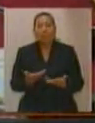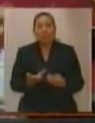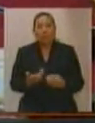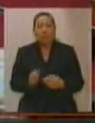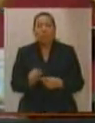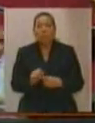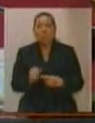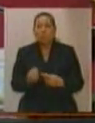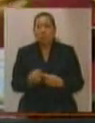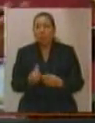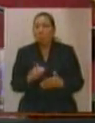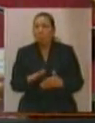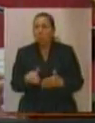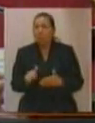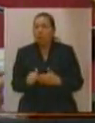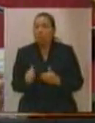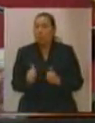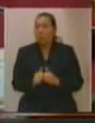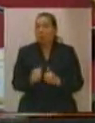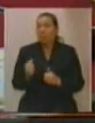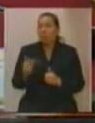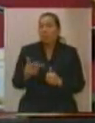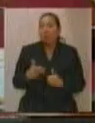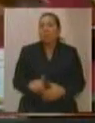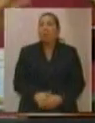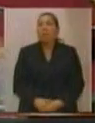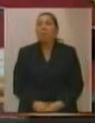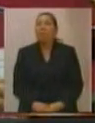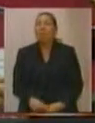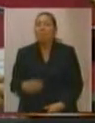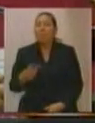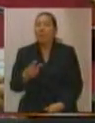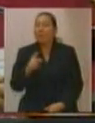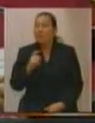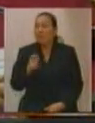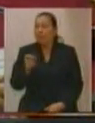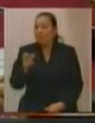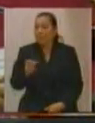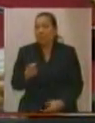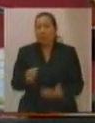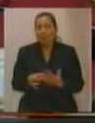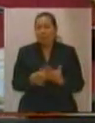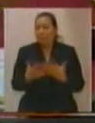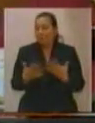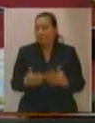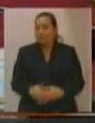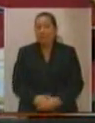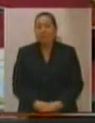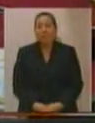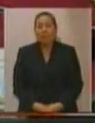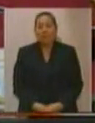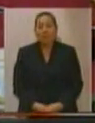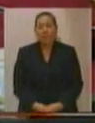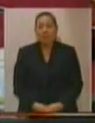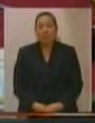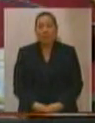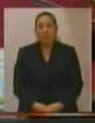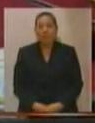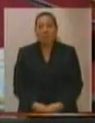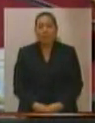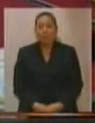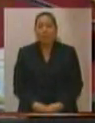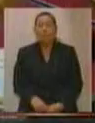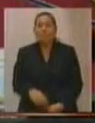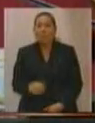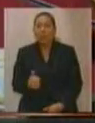gestos solidarios y generosos con terceros, que se prohíba que estas sean personas casadas. Podrían por un lado ser casadas, ¿no?,